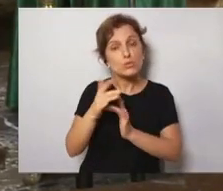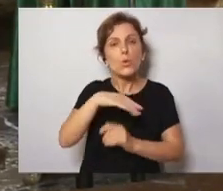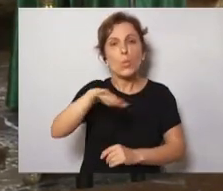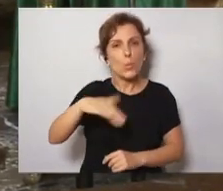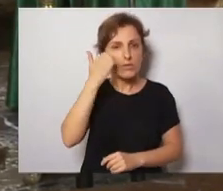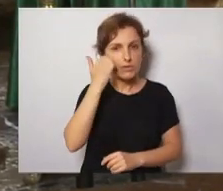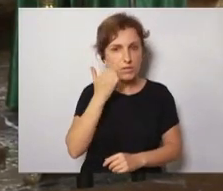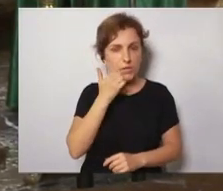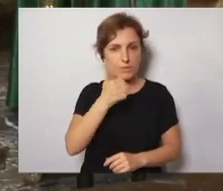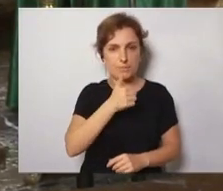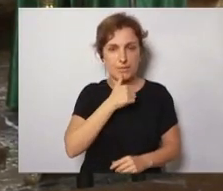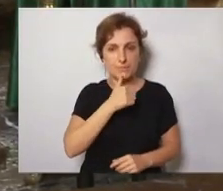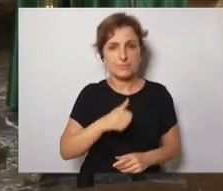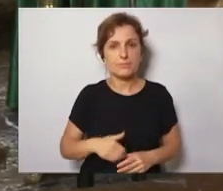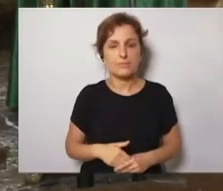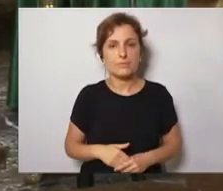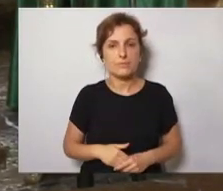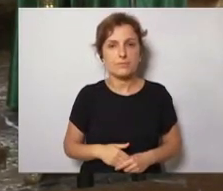que el señor esté con ustedes